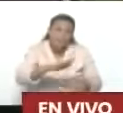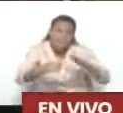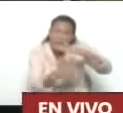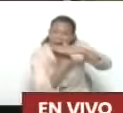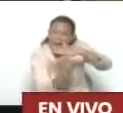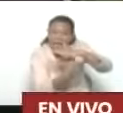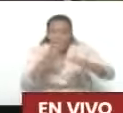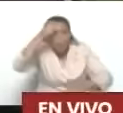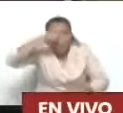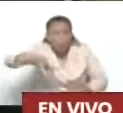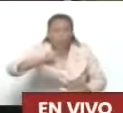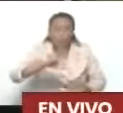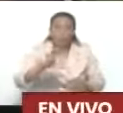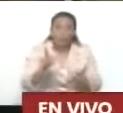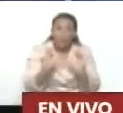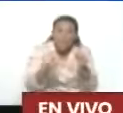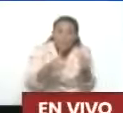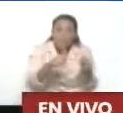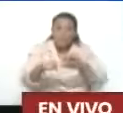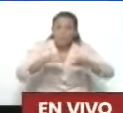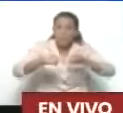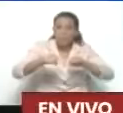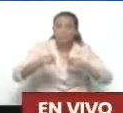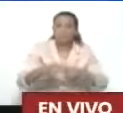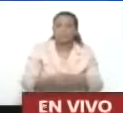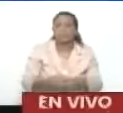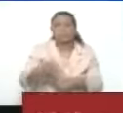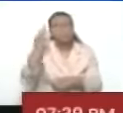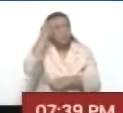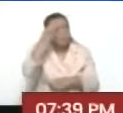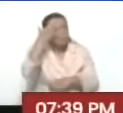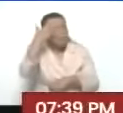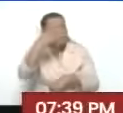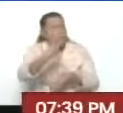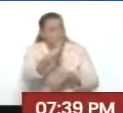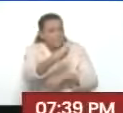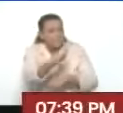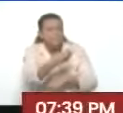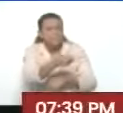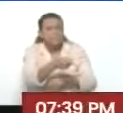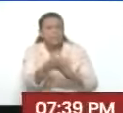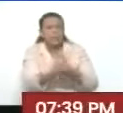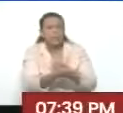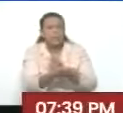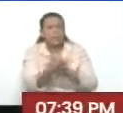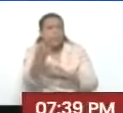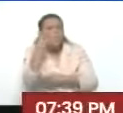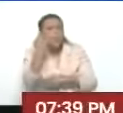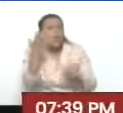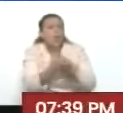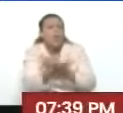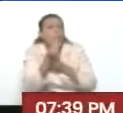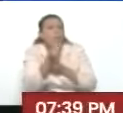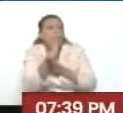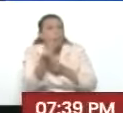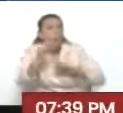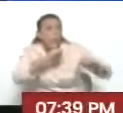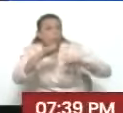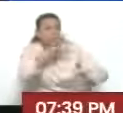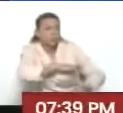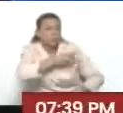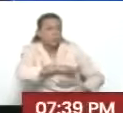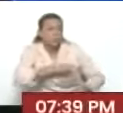pueblos. Siempre hay que tratar de buscar, yo siempre he pensado esto, siempre hay que tratar de buscar cómo el movimiento